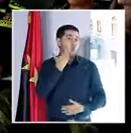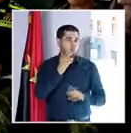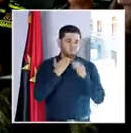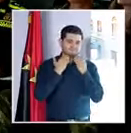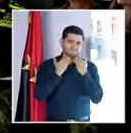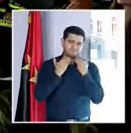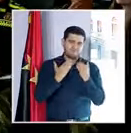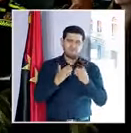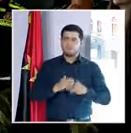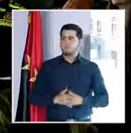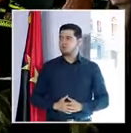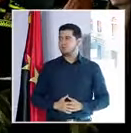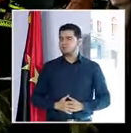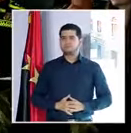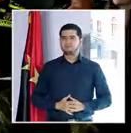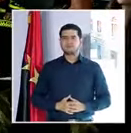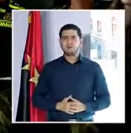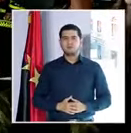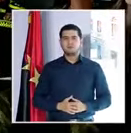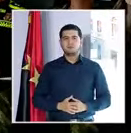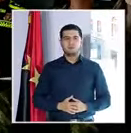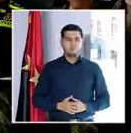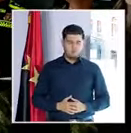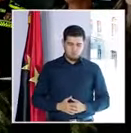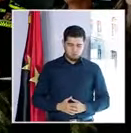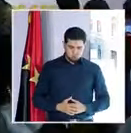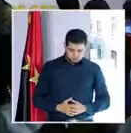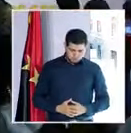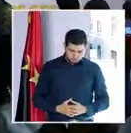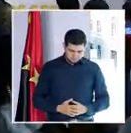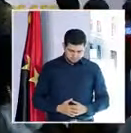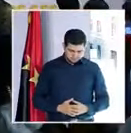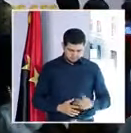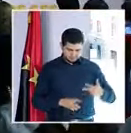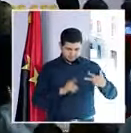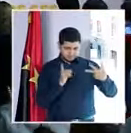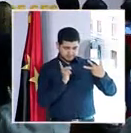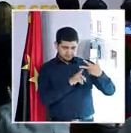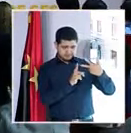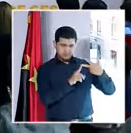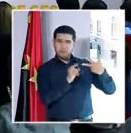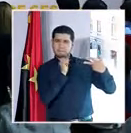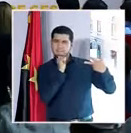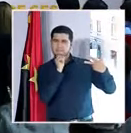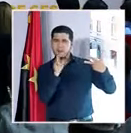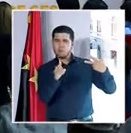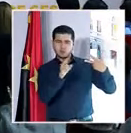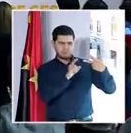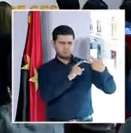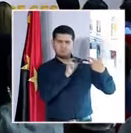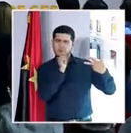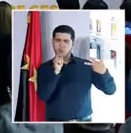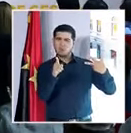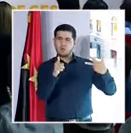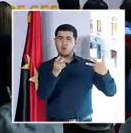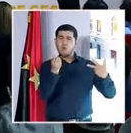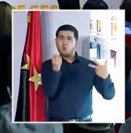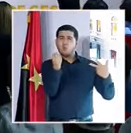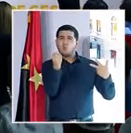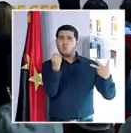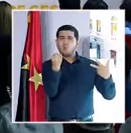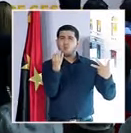Tercera pregunta, la realiza Magali Esperanza Rubio. ¿Cuántos adultos mayores han sido beneficiados